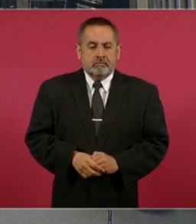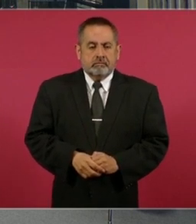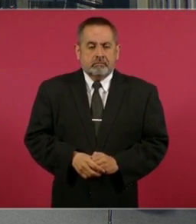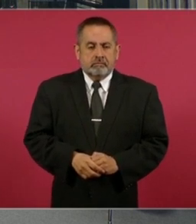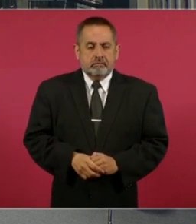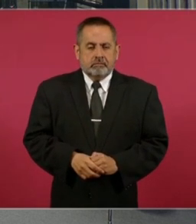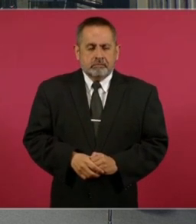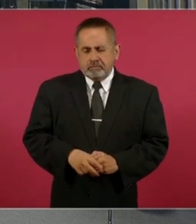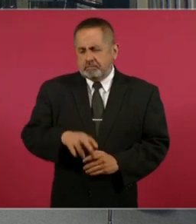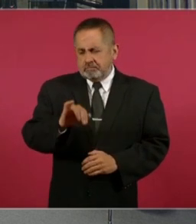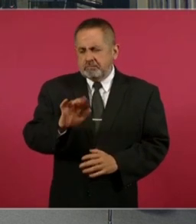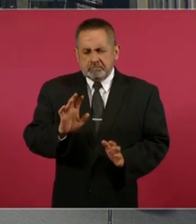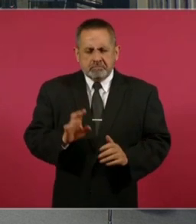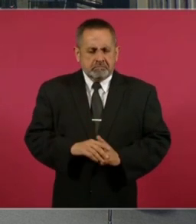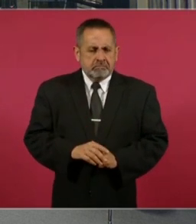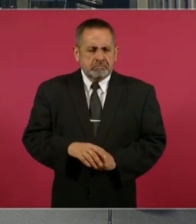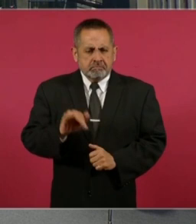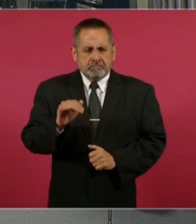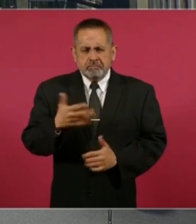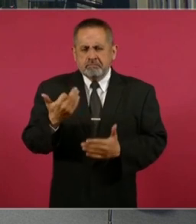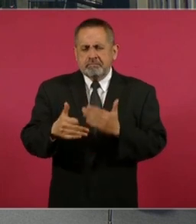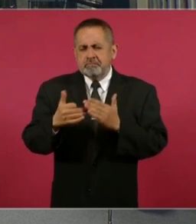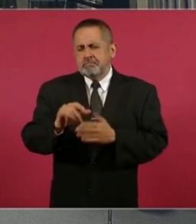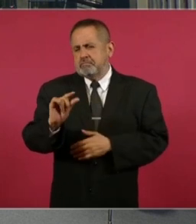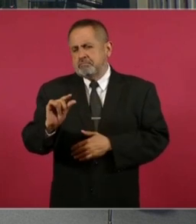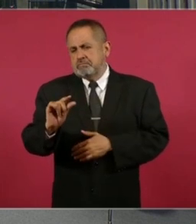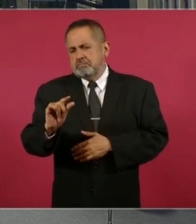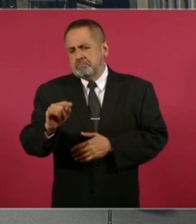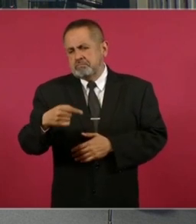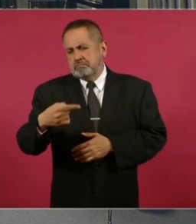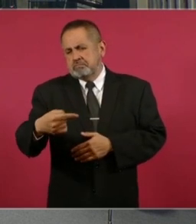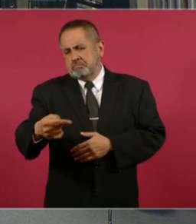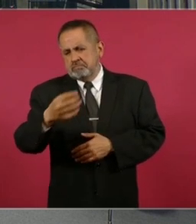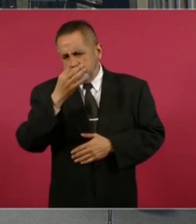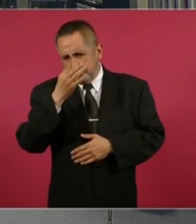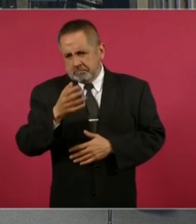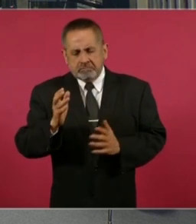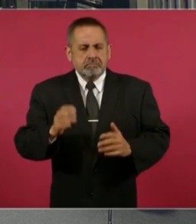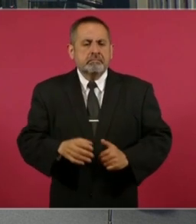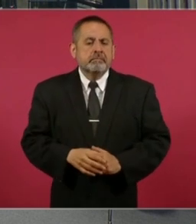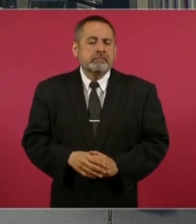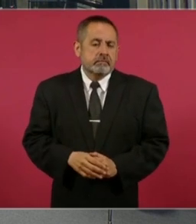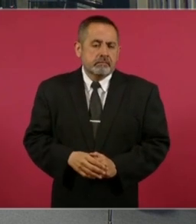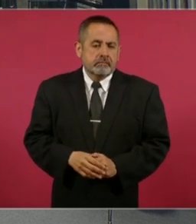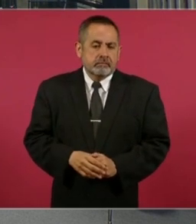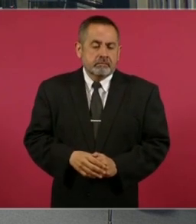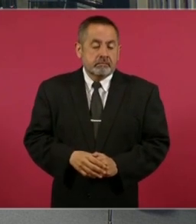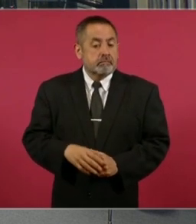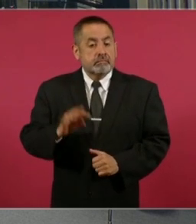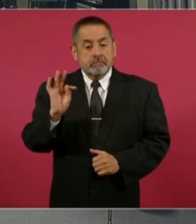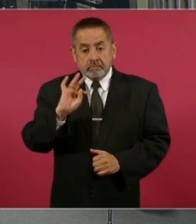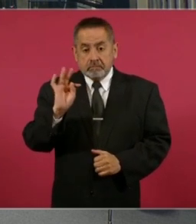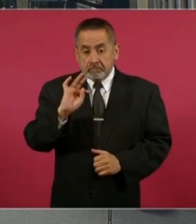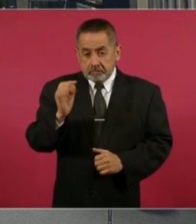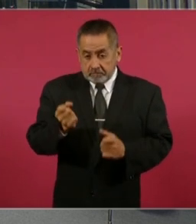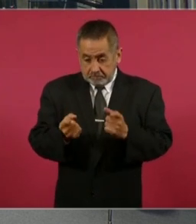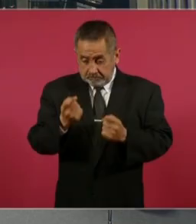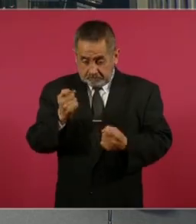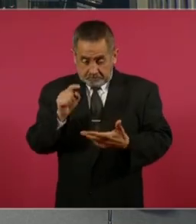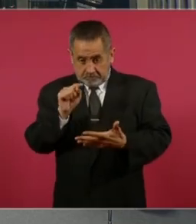febrero Pero ya les falta muy poco de todas maneras A lo mejor